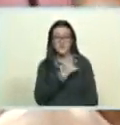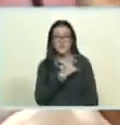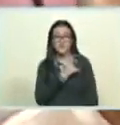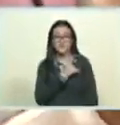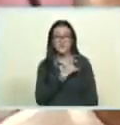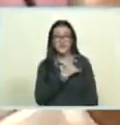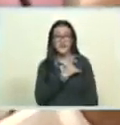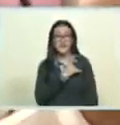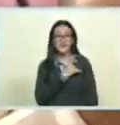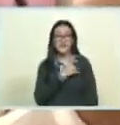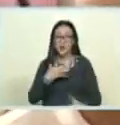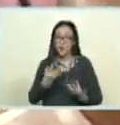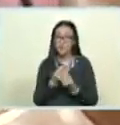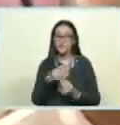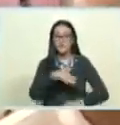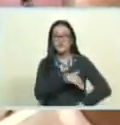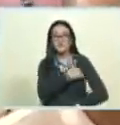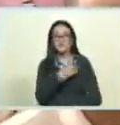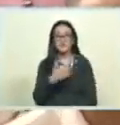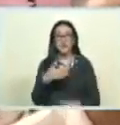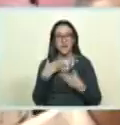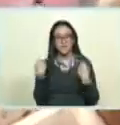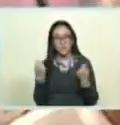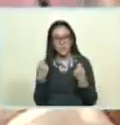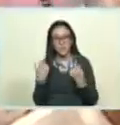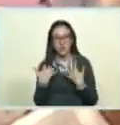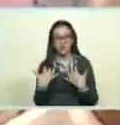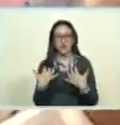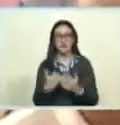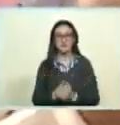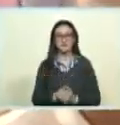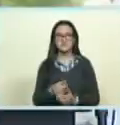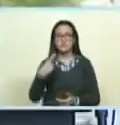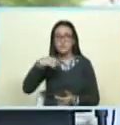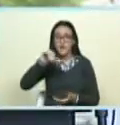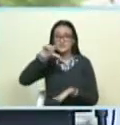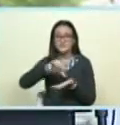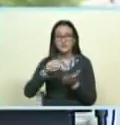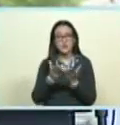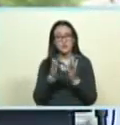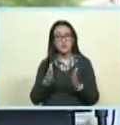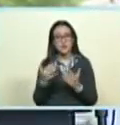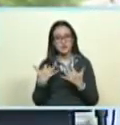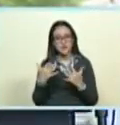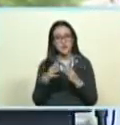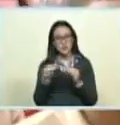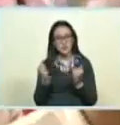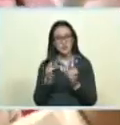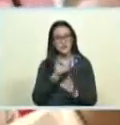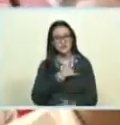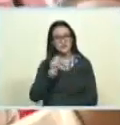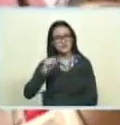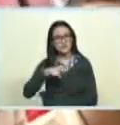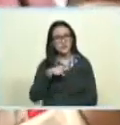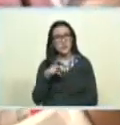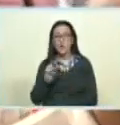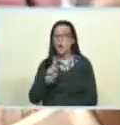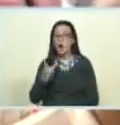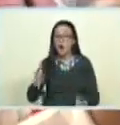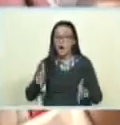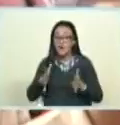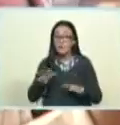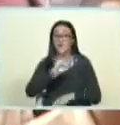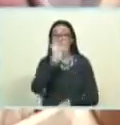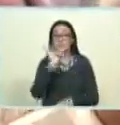universitaria. Correcto. Por la universidad popular. ¿Ustedes tienen un centro de estudiantes para toda la universidad? No, ganamos la federación y los